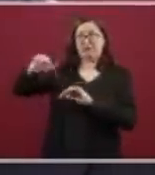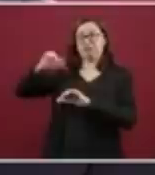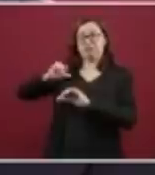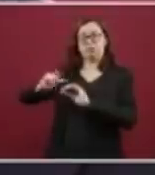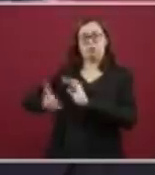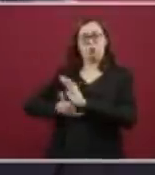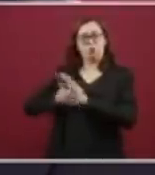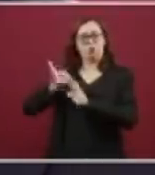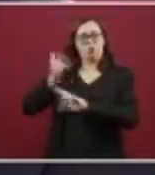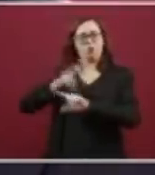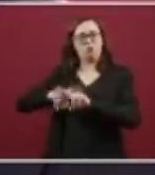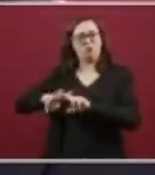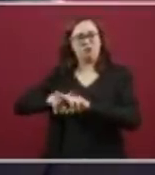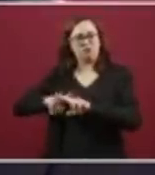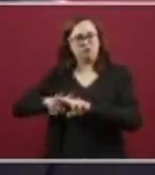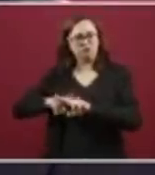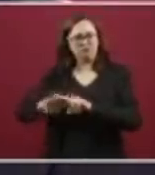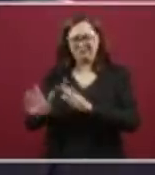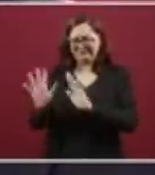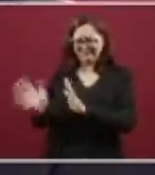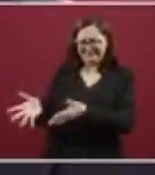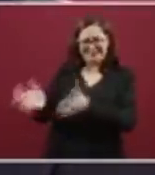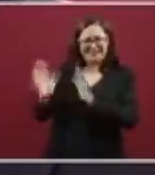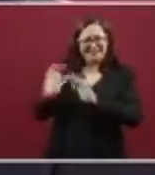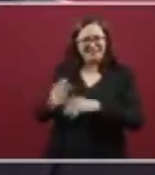se necesitarían